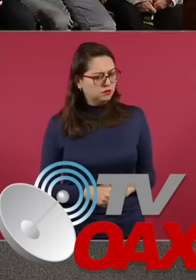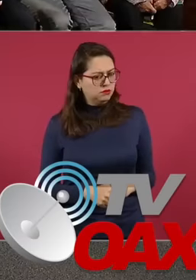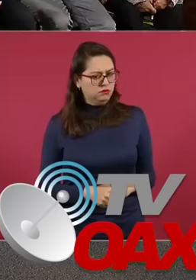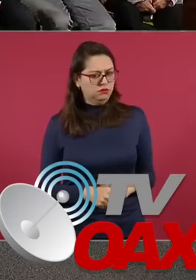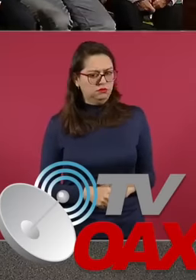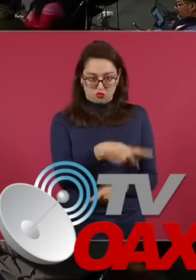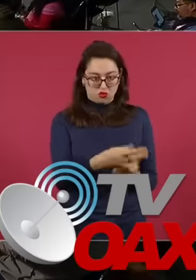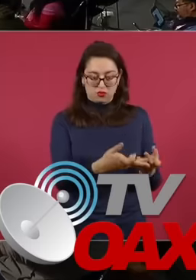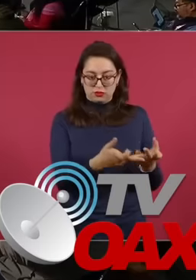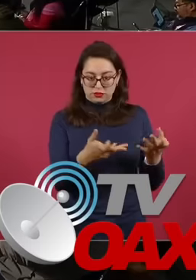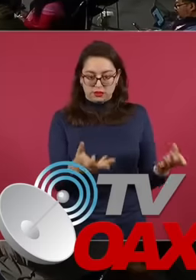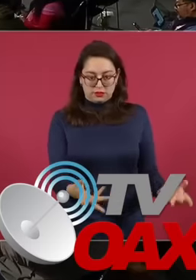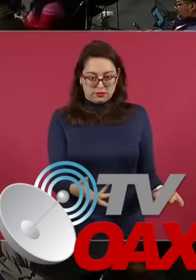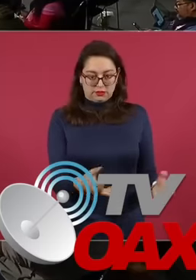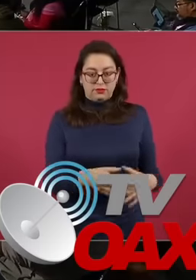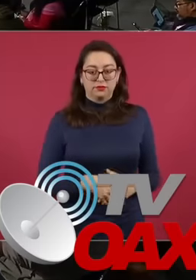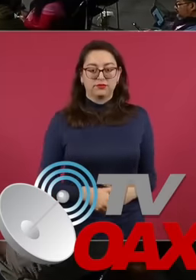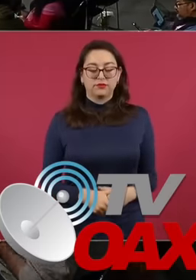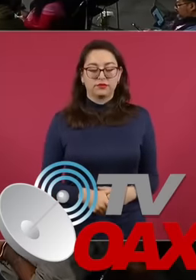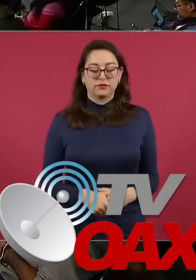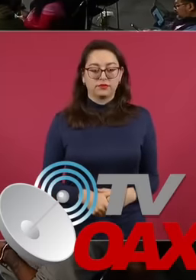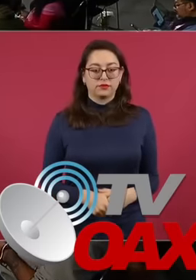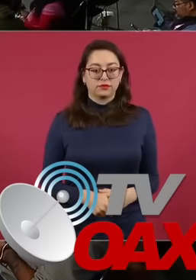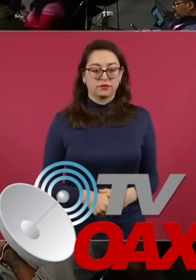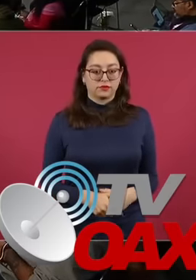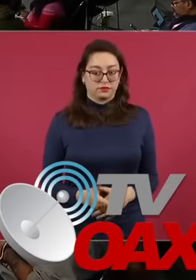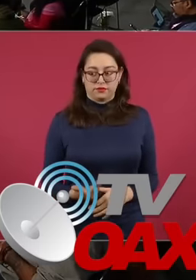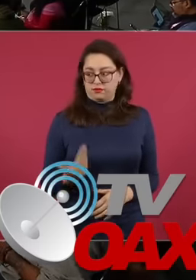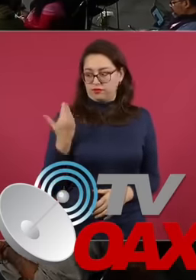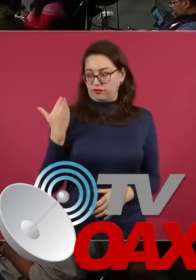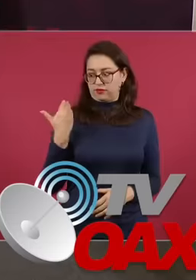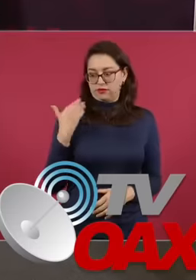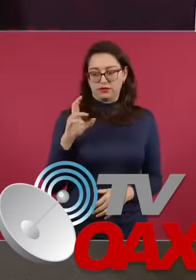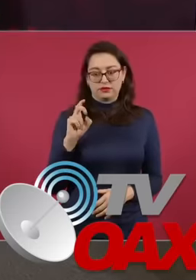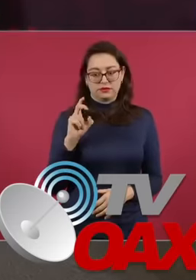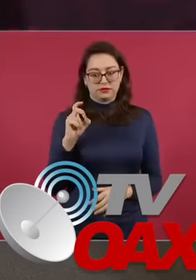adicionales. Bueno, ya se entregaron 30 mil,